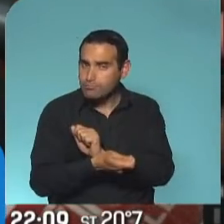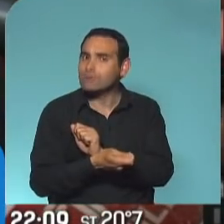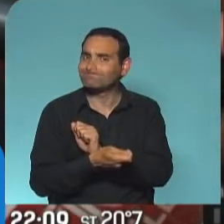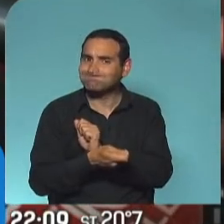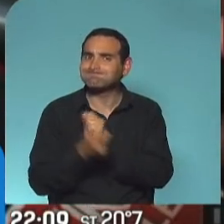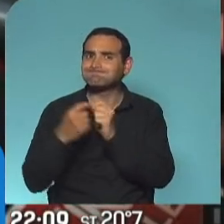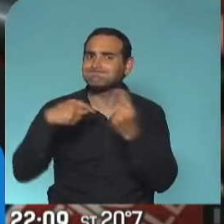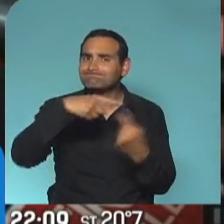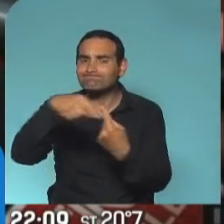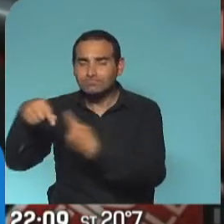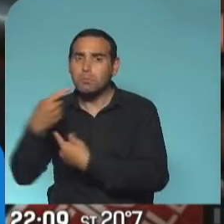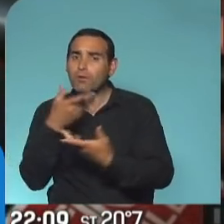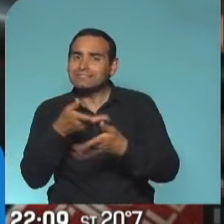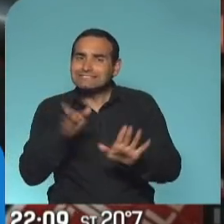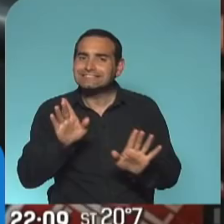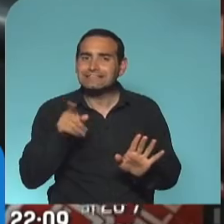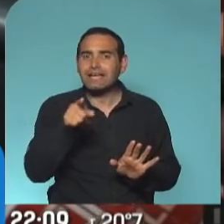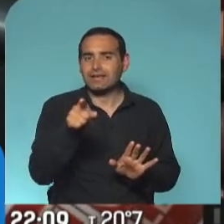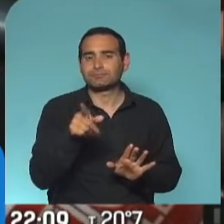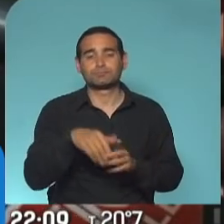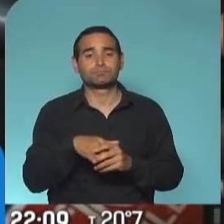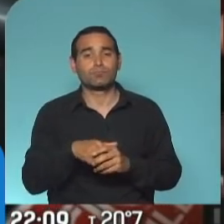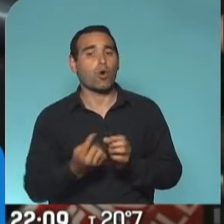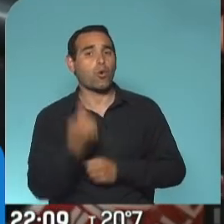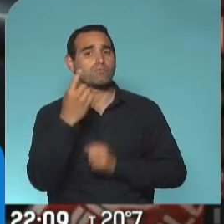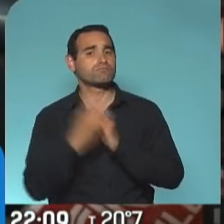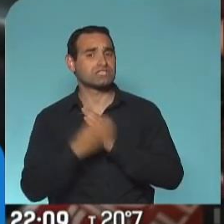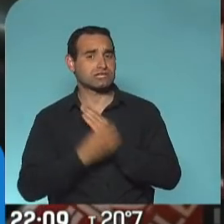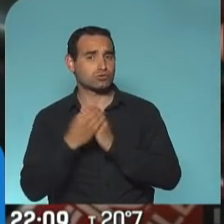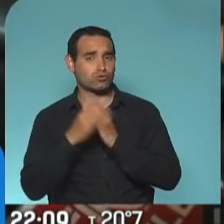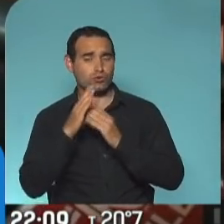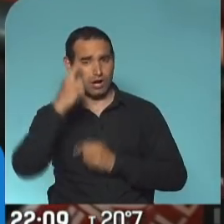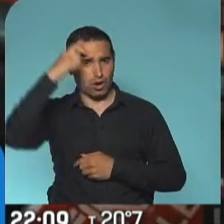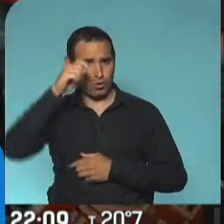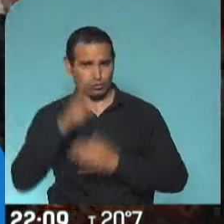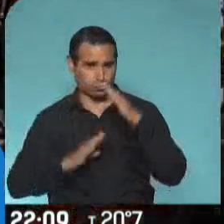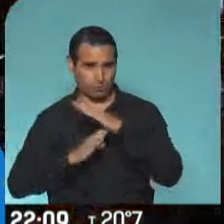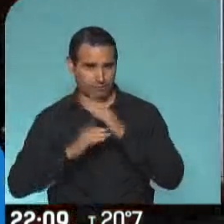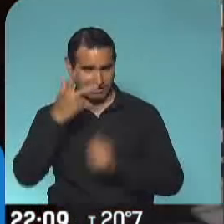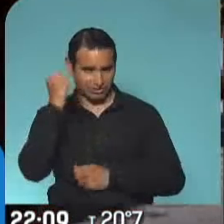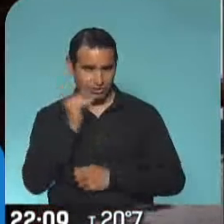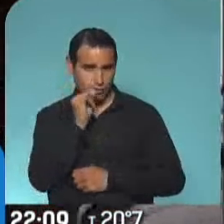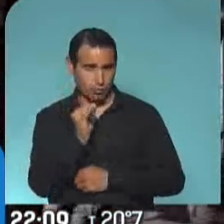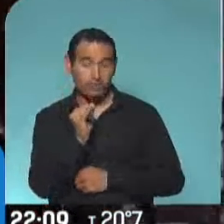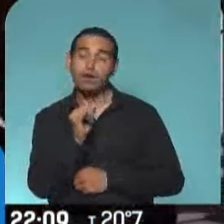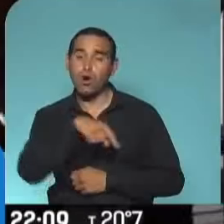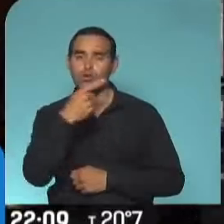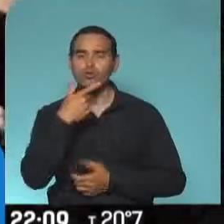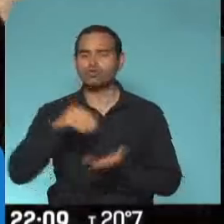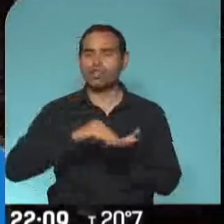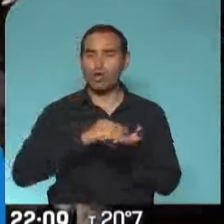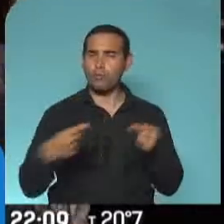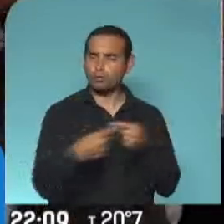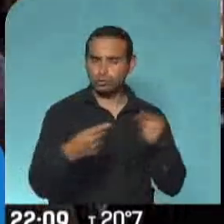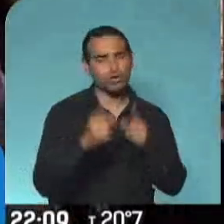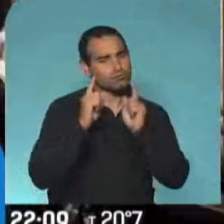fue mencionado como posibilidad por Lamberto Cisternas, uno de los ministros de la Corte Suprema de Chile. También los senadores opositores